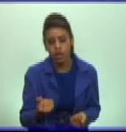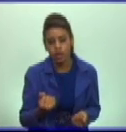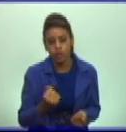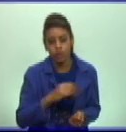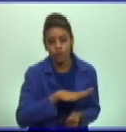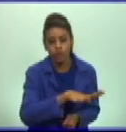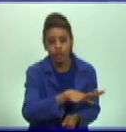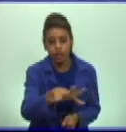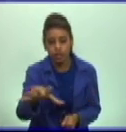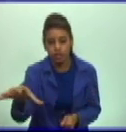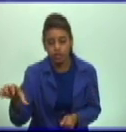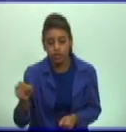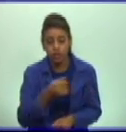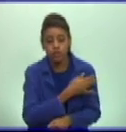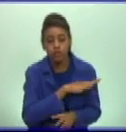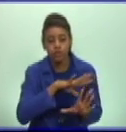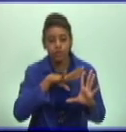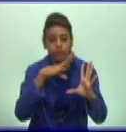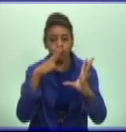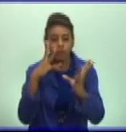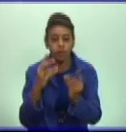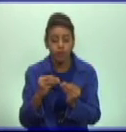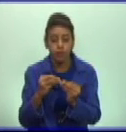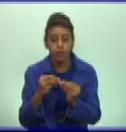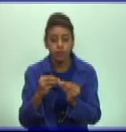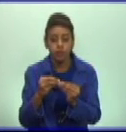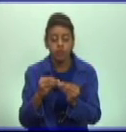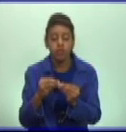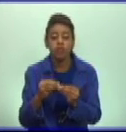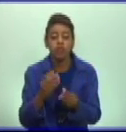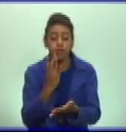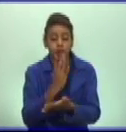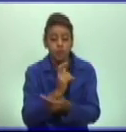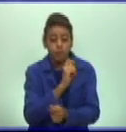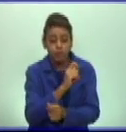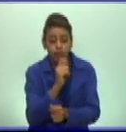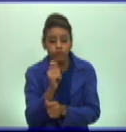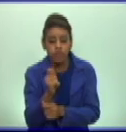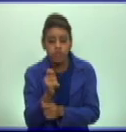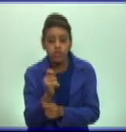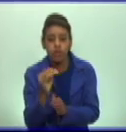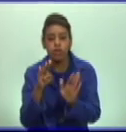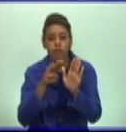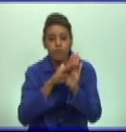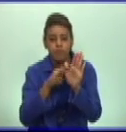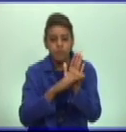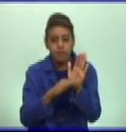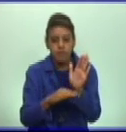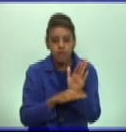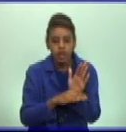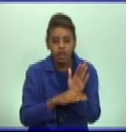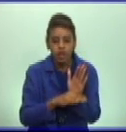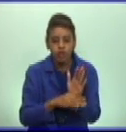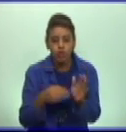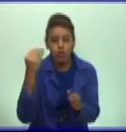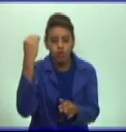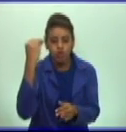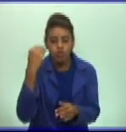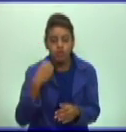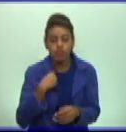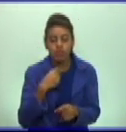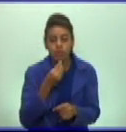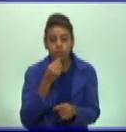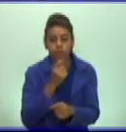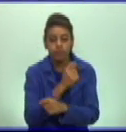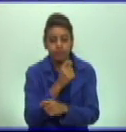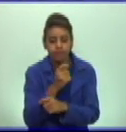misión Milagro y el Ejército de Educadores multiplica el método Yo Sí Puedo para alfabetizar